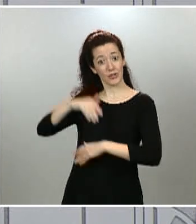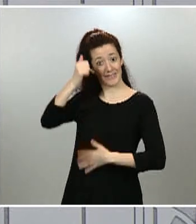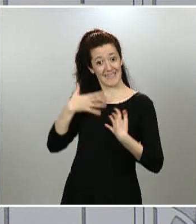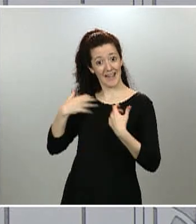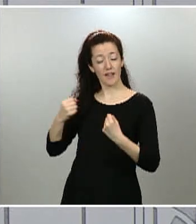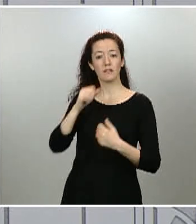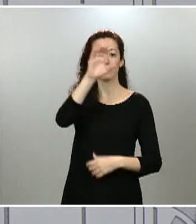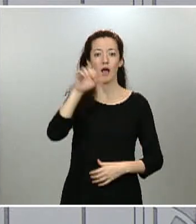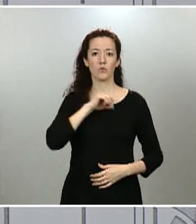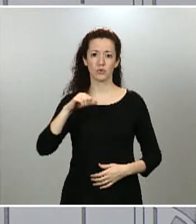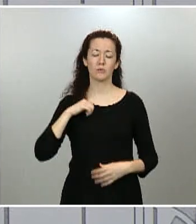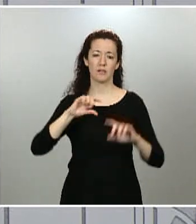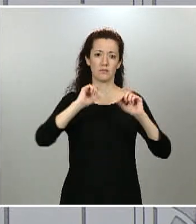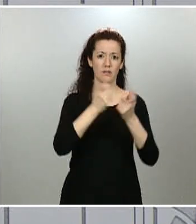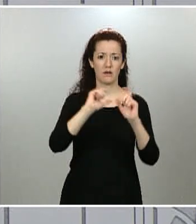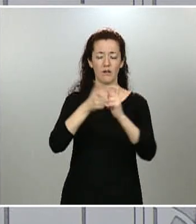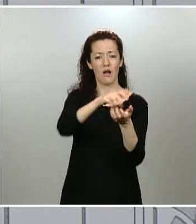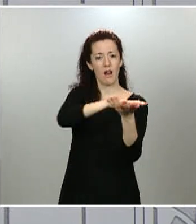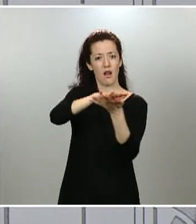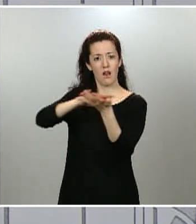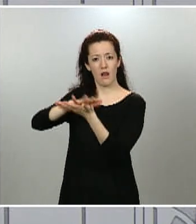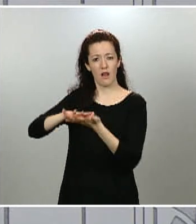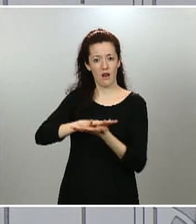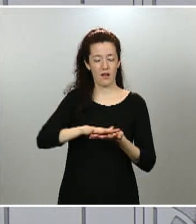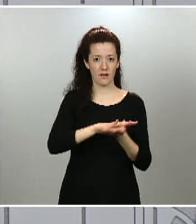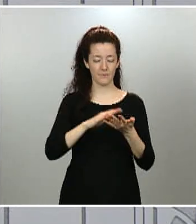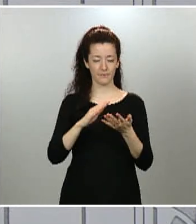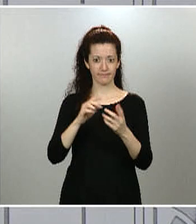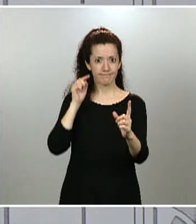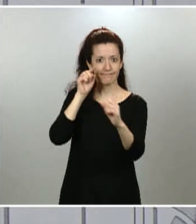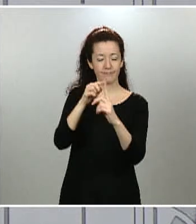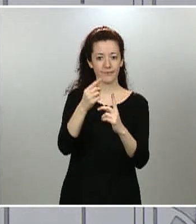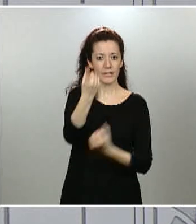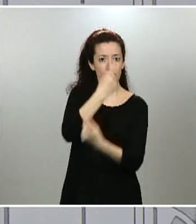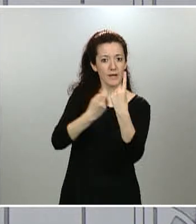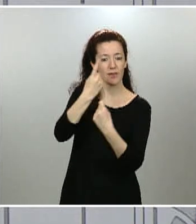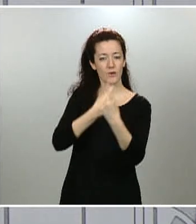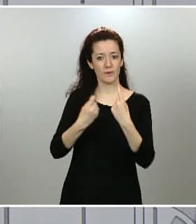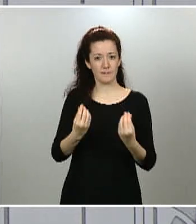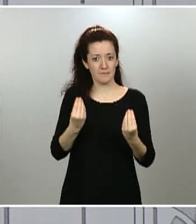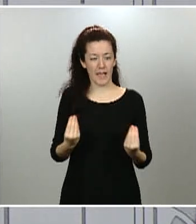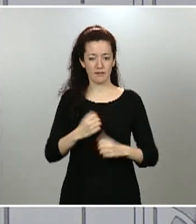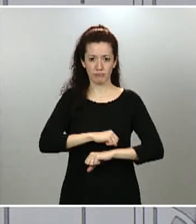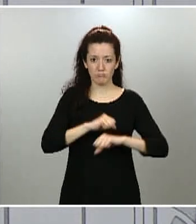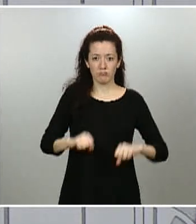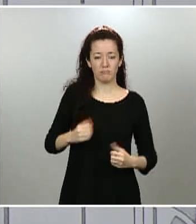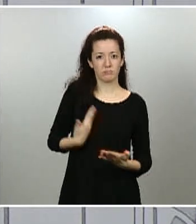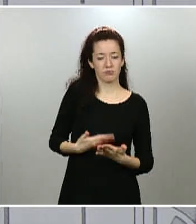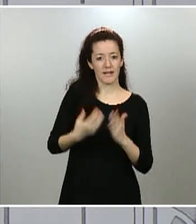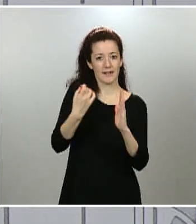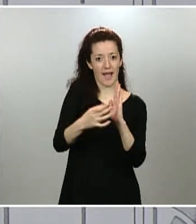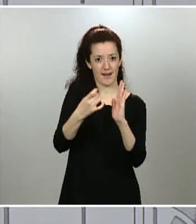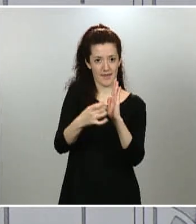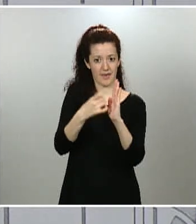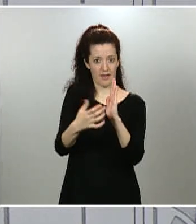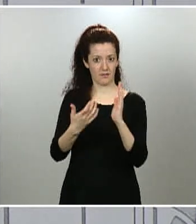esfuerzo importante por garantizar que la información es sólida, que la información es de calidad y que tenemos el margen suficiente para evaluar correctamente la